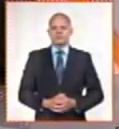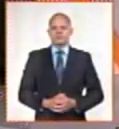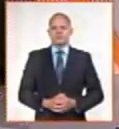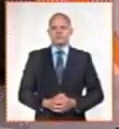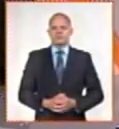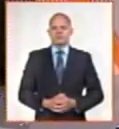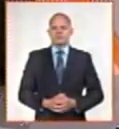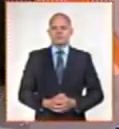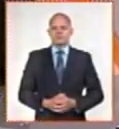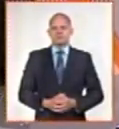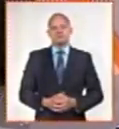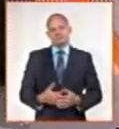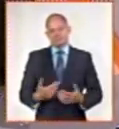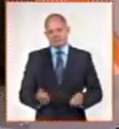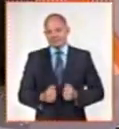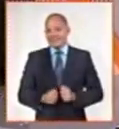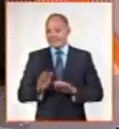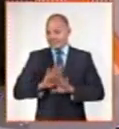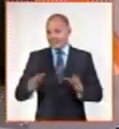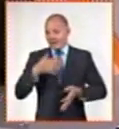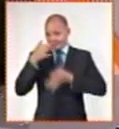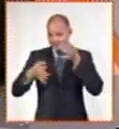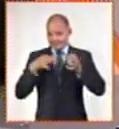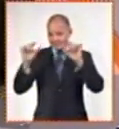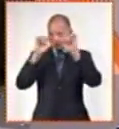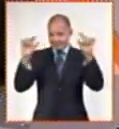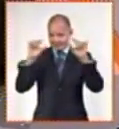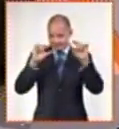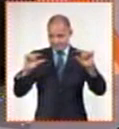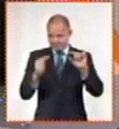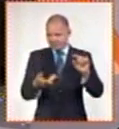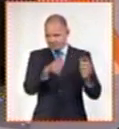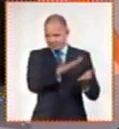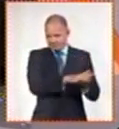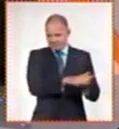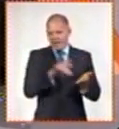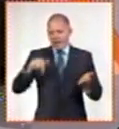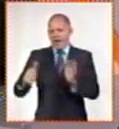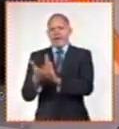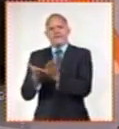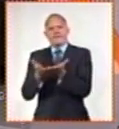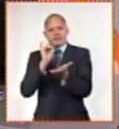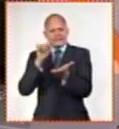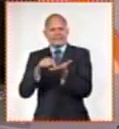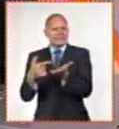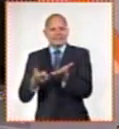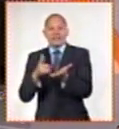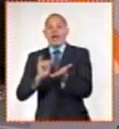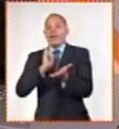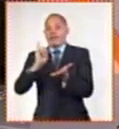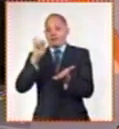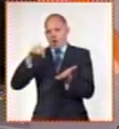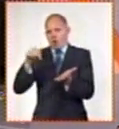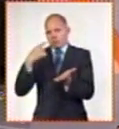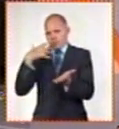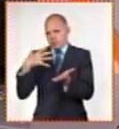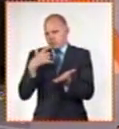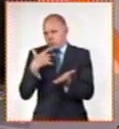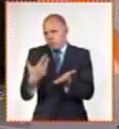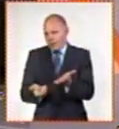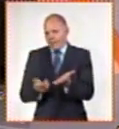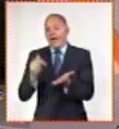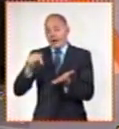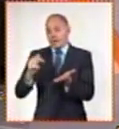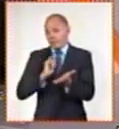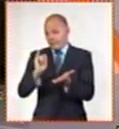Pero antes vamos a darle paso a nuestra habitual sección. La noticia del día tiene que ver con nuestro país